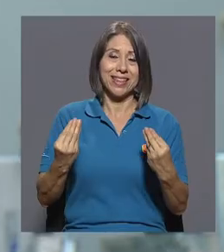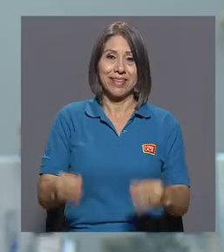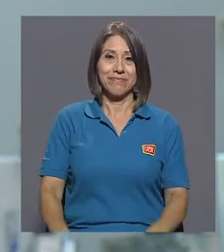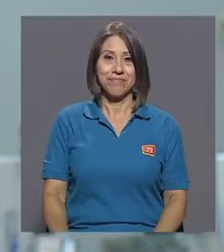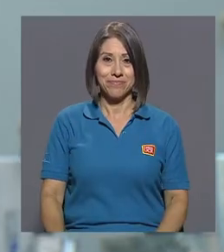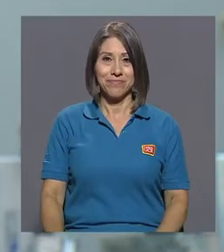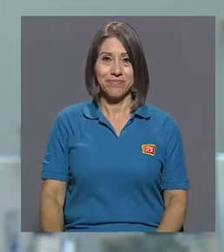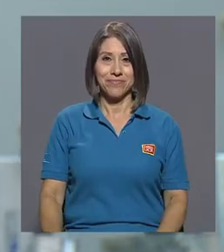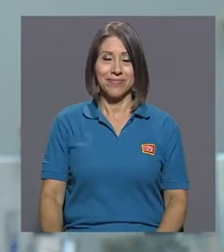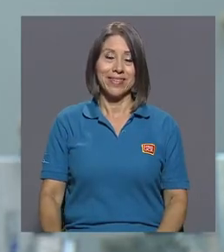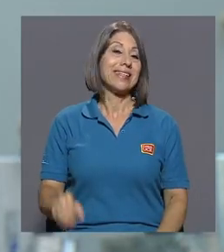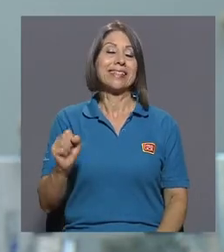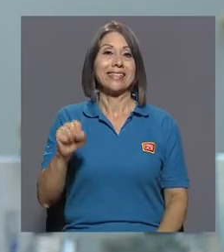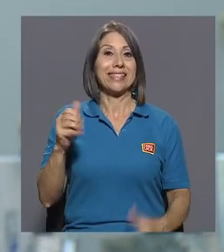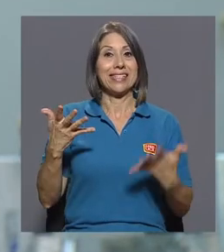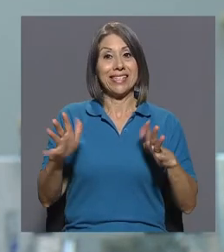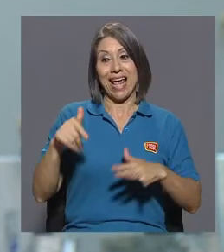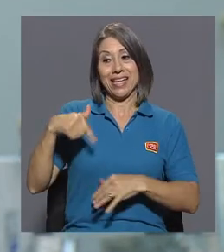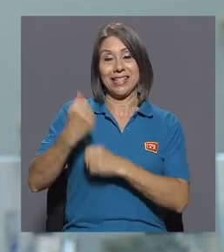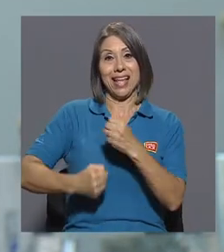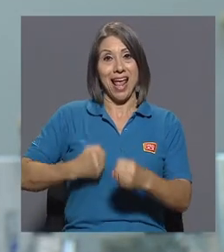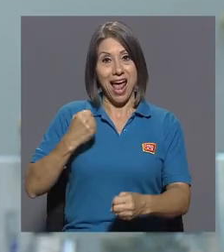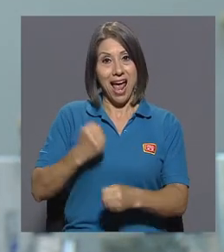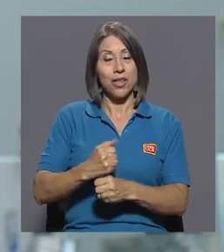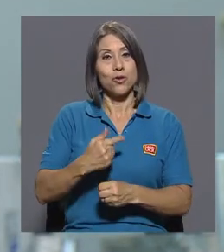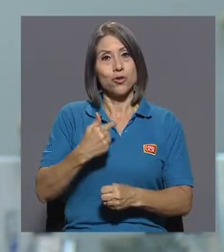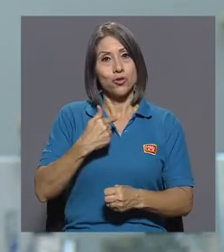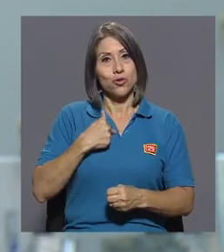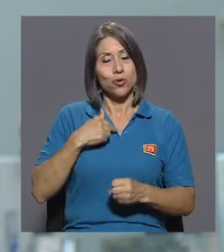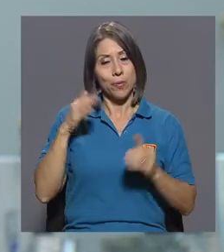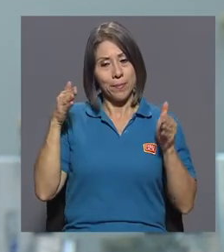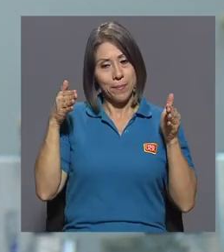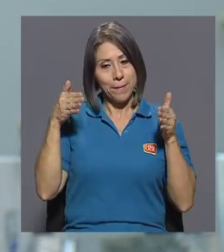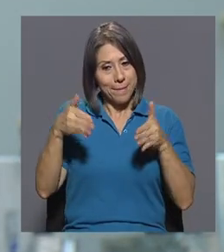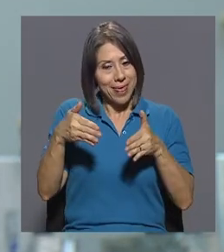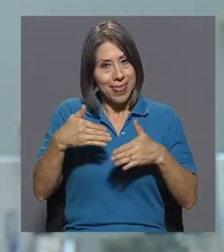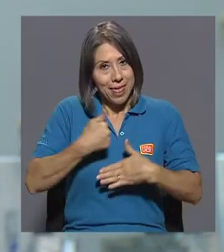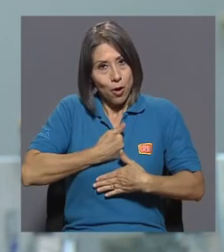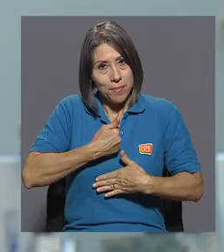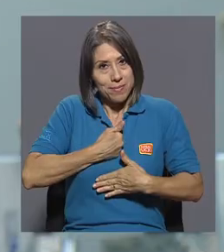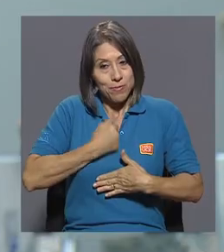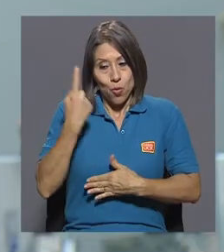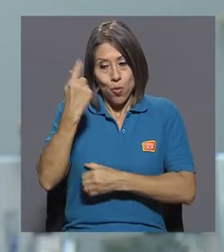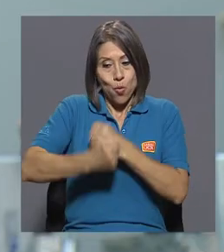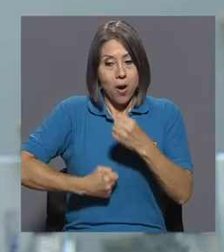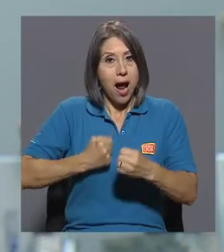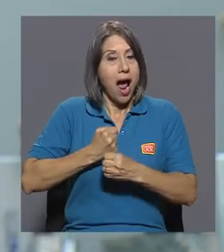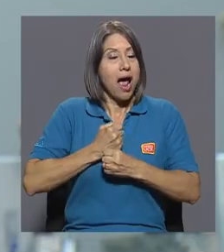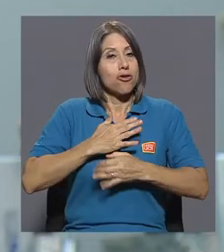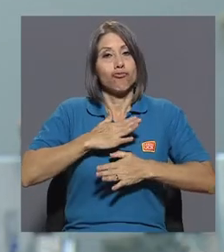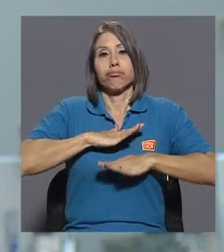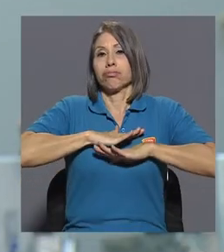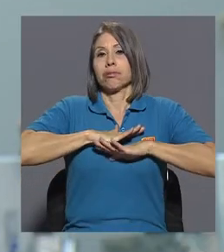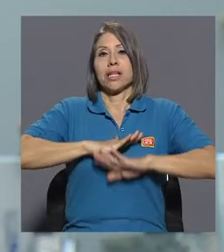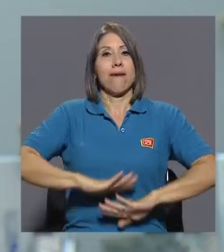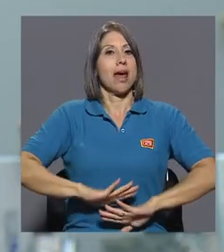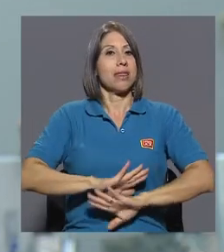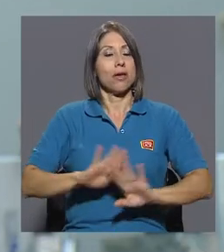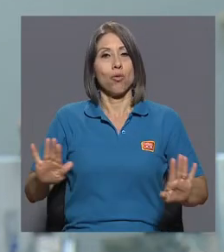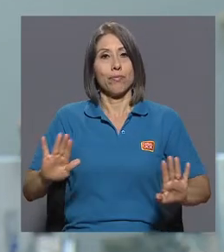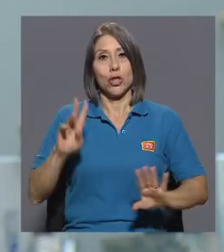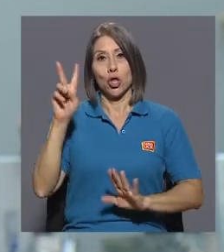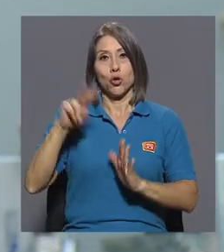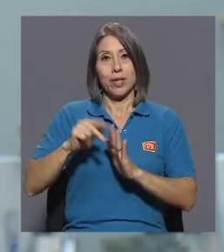Sí, ya este año me he dedicado a mí, me di un año sabático, el 2018, y realmente me